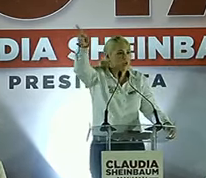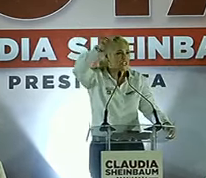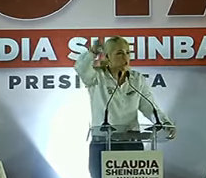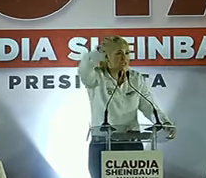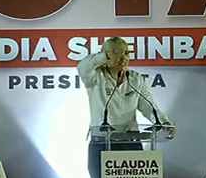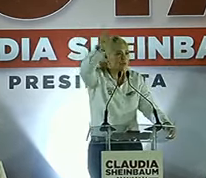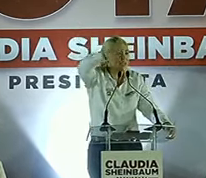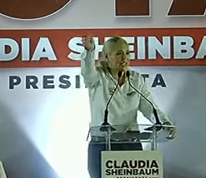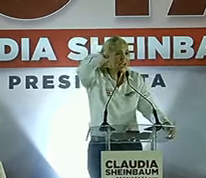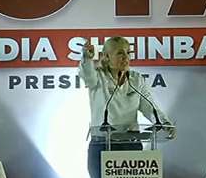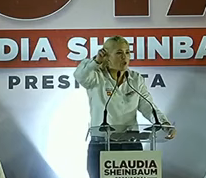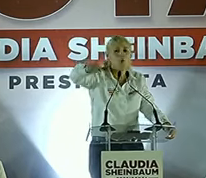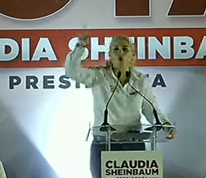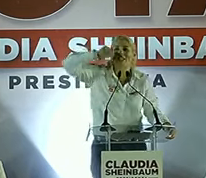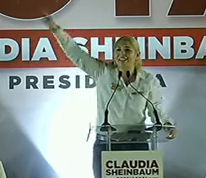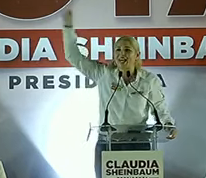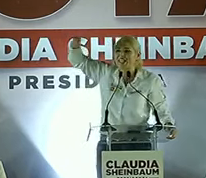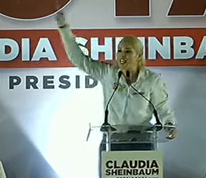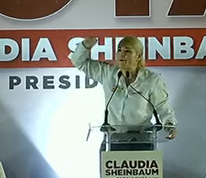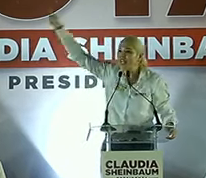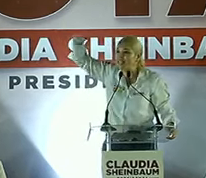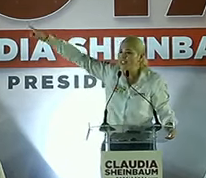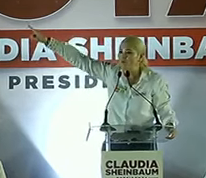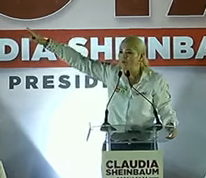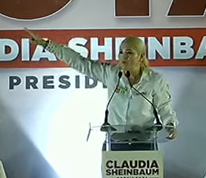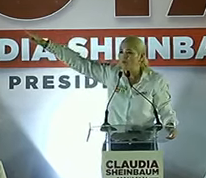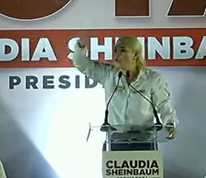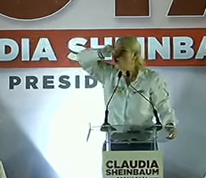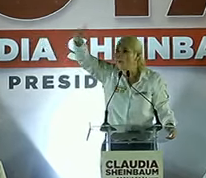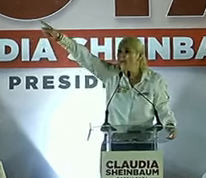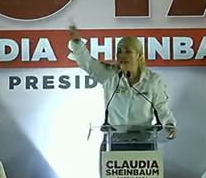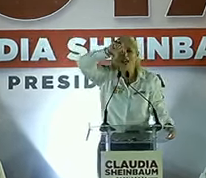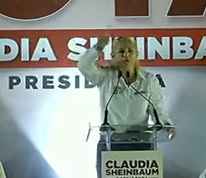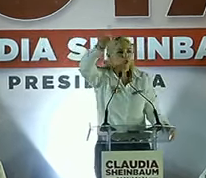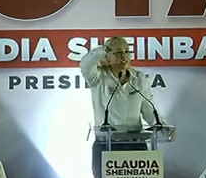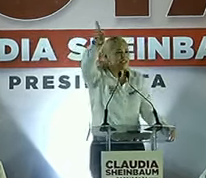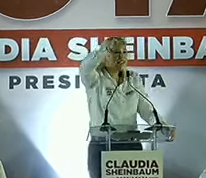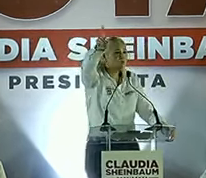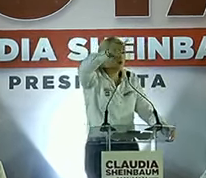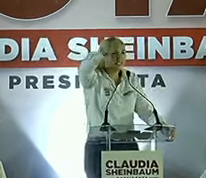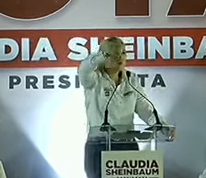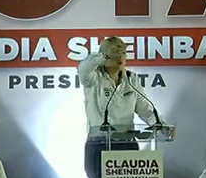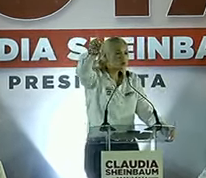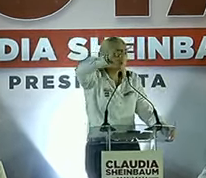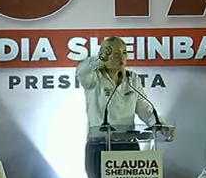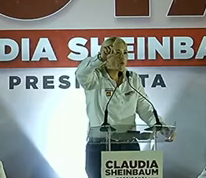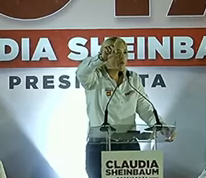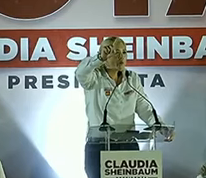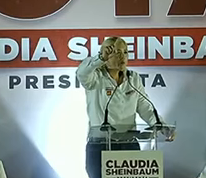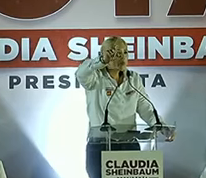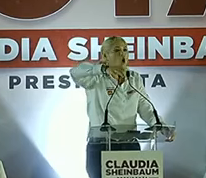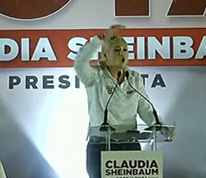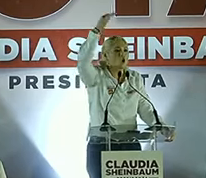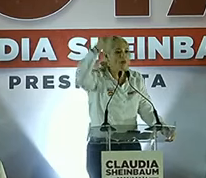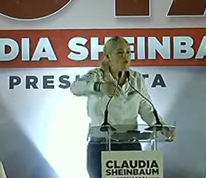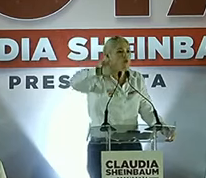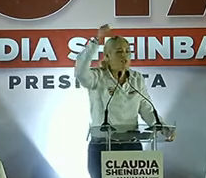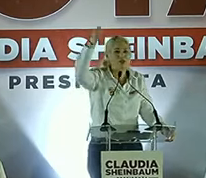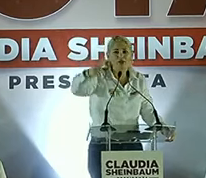provocaciones del prian porque ya se van no perdamos el tiempo en ellos